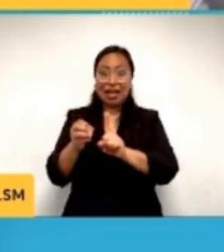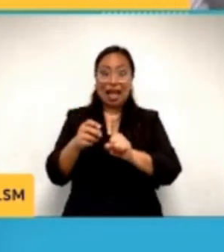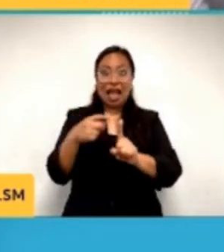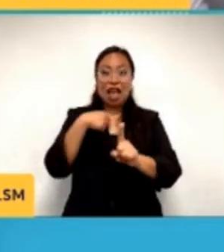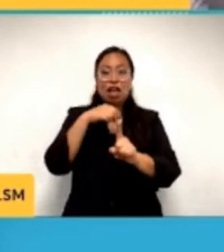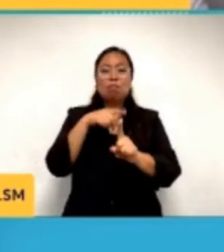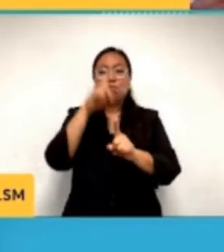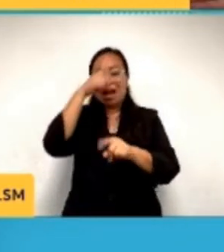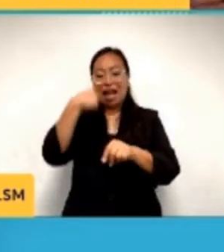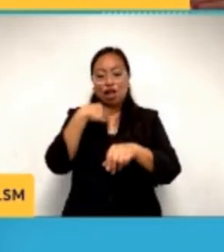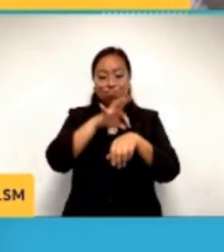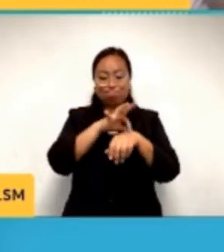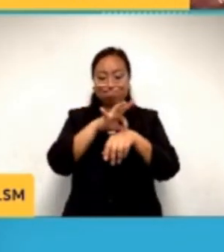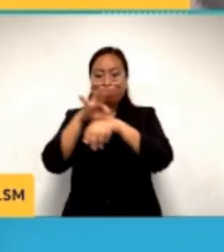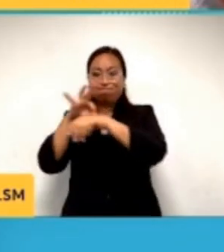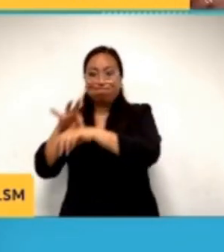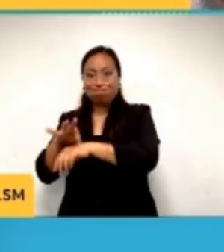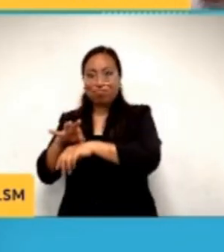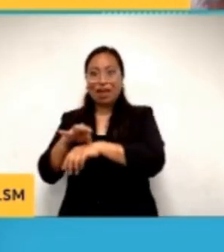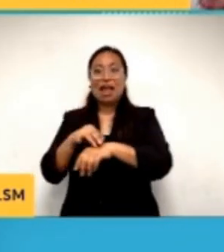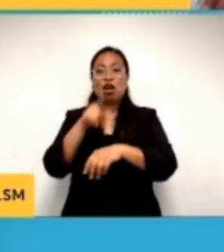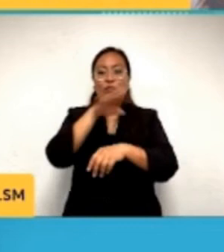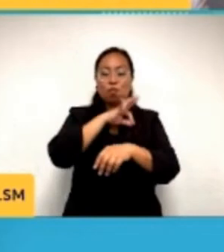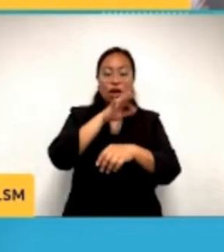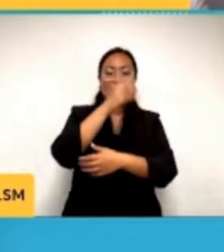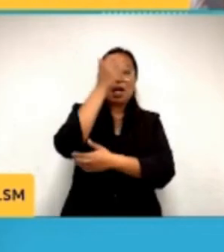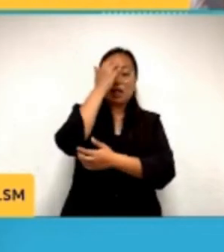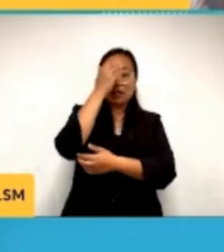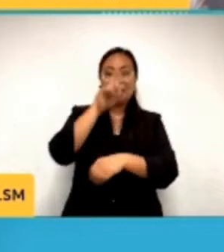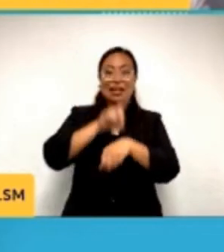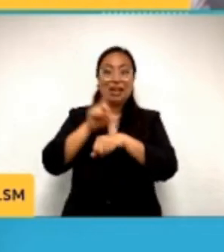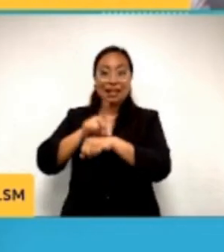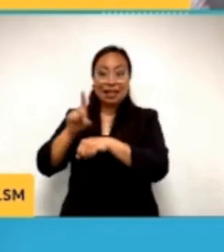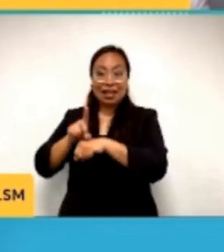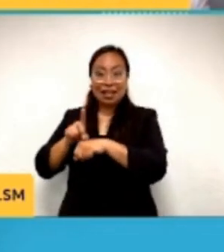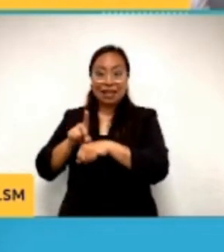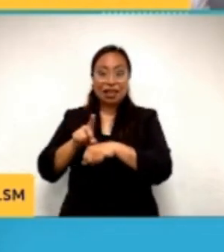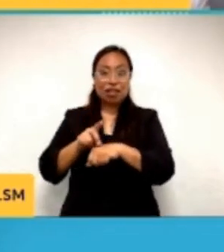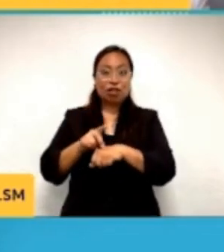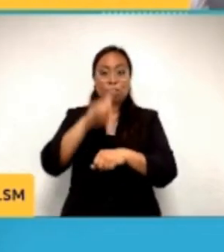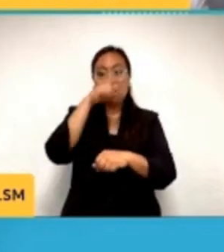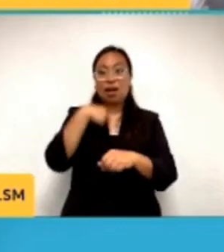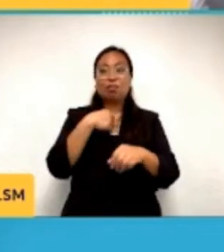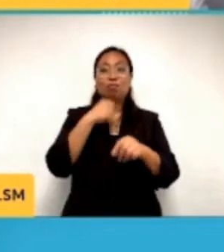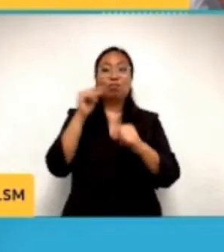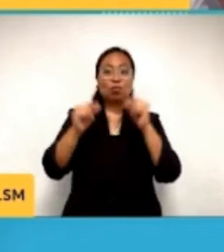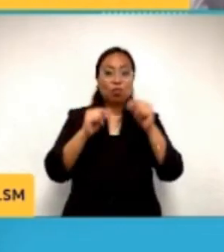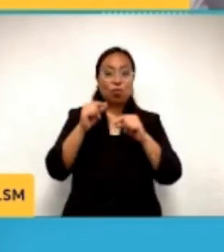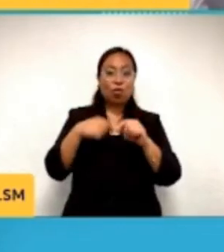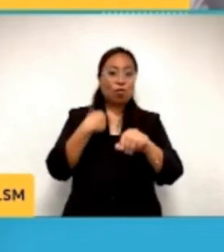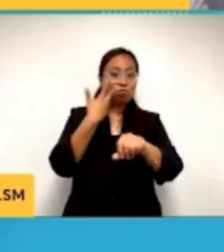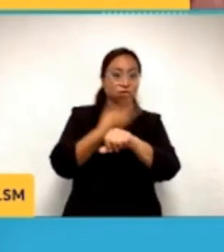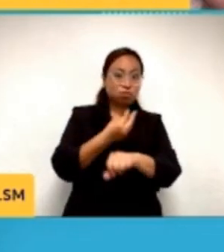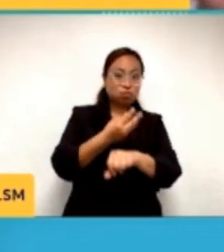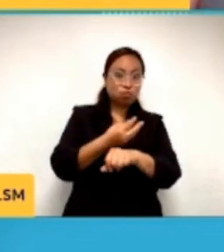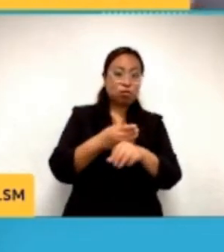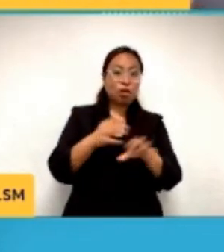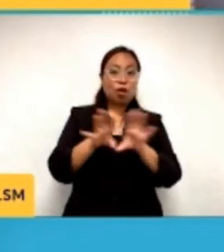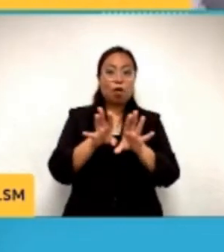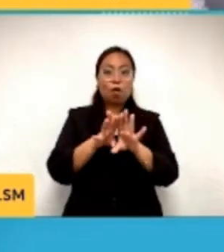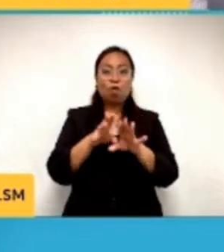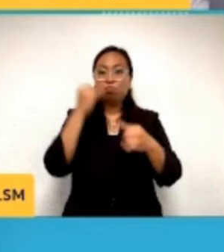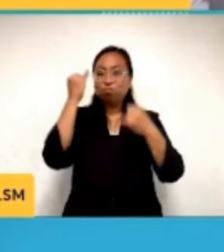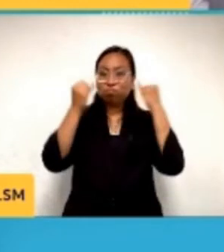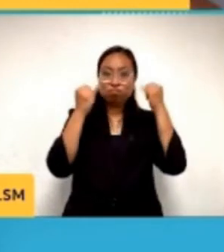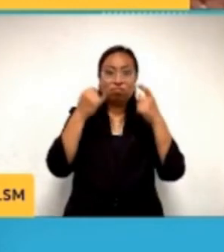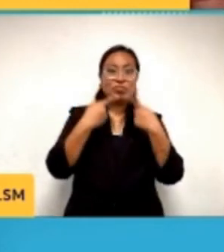guiarme en esas prácticas de 10 minutos al día que pueden ayudarme a construir capital social. Si tú te fijas, están muy,